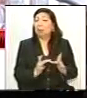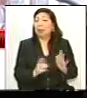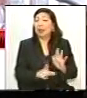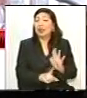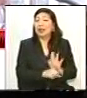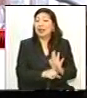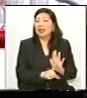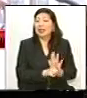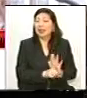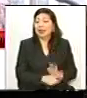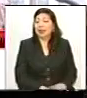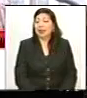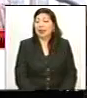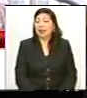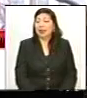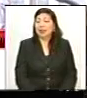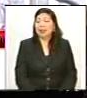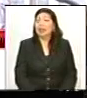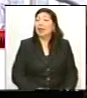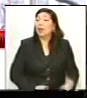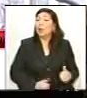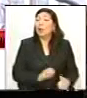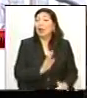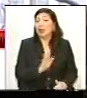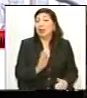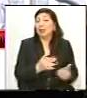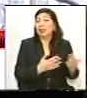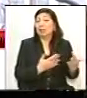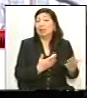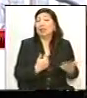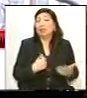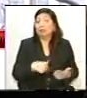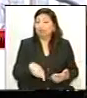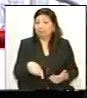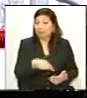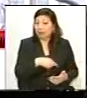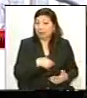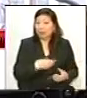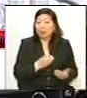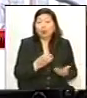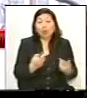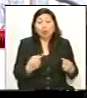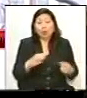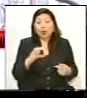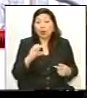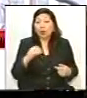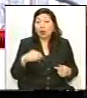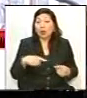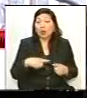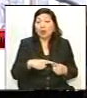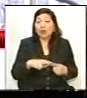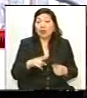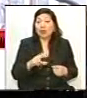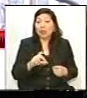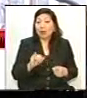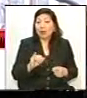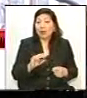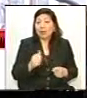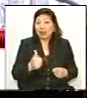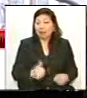legal, digámoslo así, en el cual ellos esperaban que nosotros, como Contraloría,